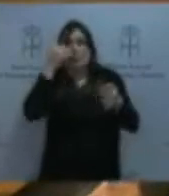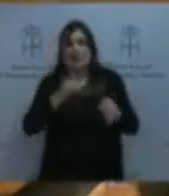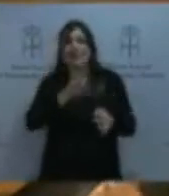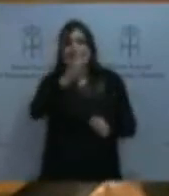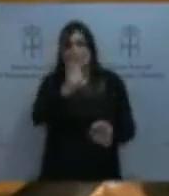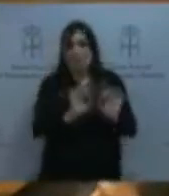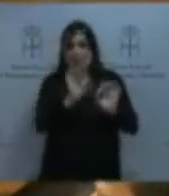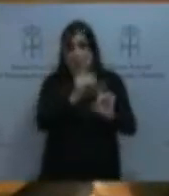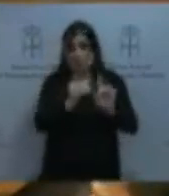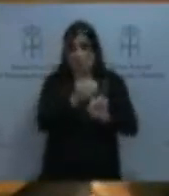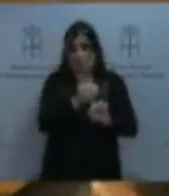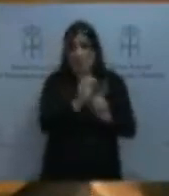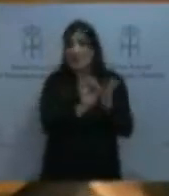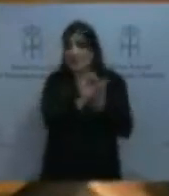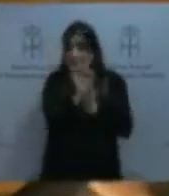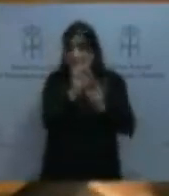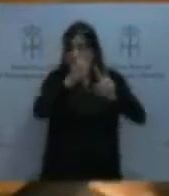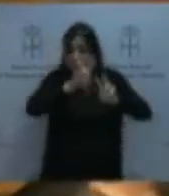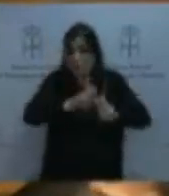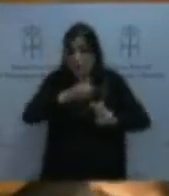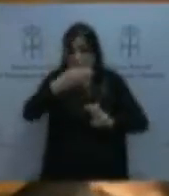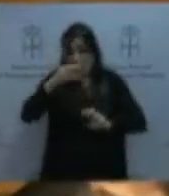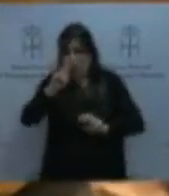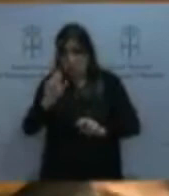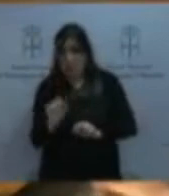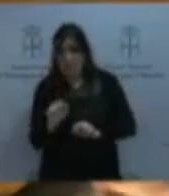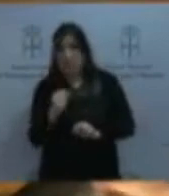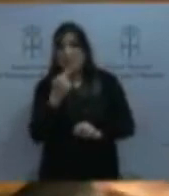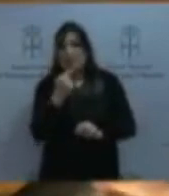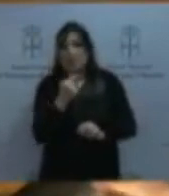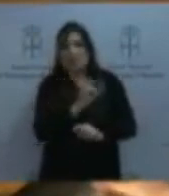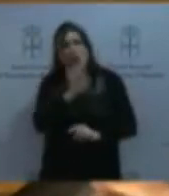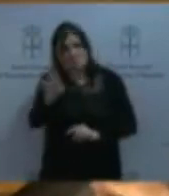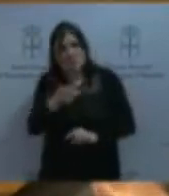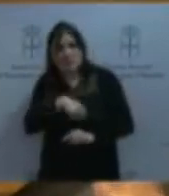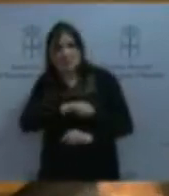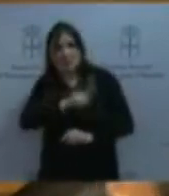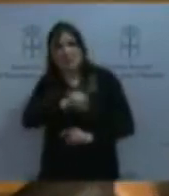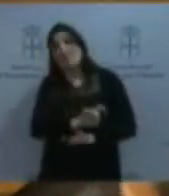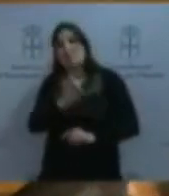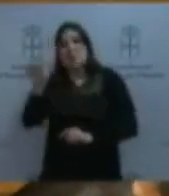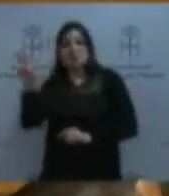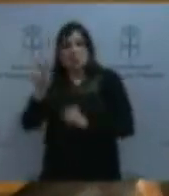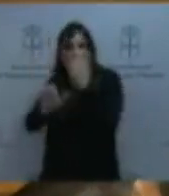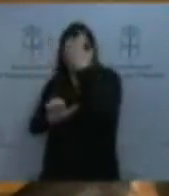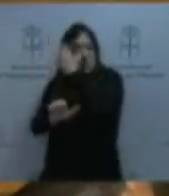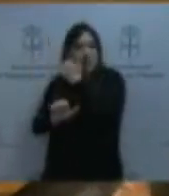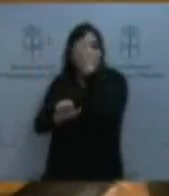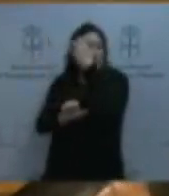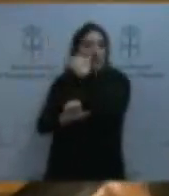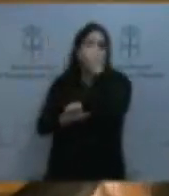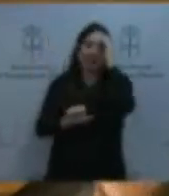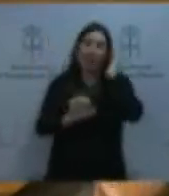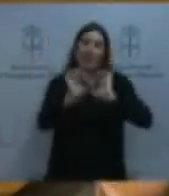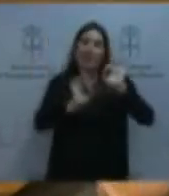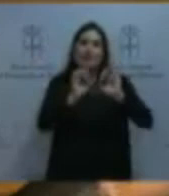investigación del BBVA, superior al de España y al de la Unión Europea. El índice de producción industrial fue el mayor de todas las